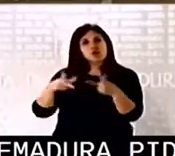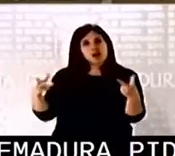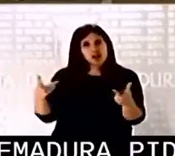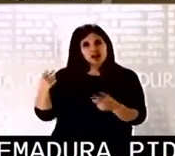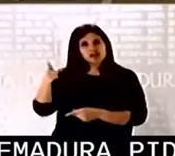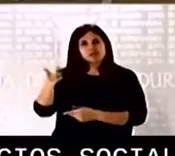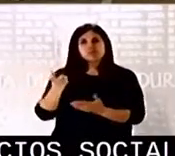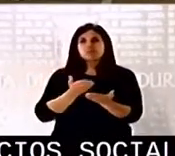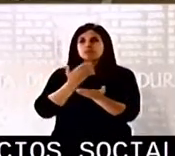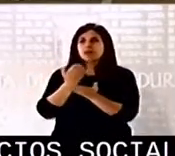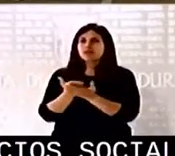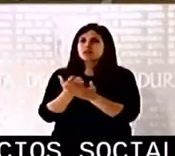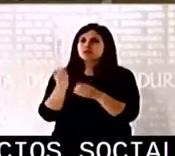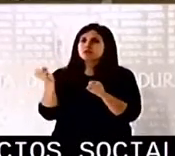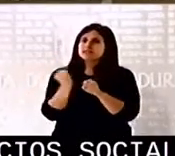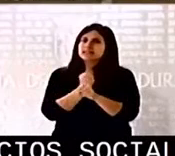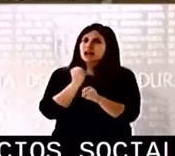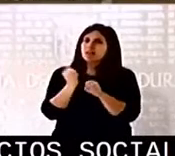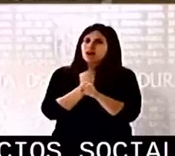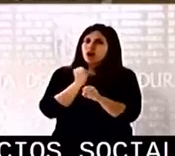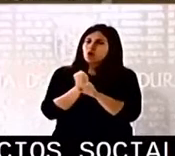un trabajo estable